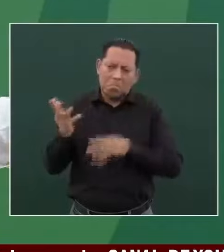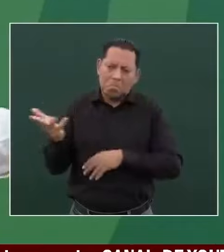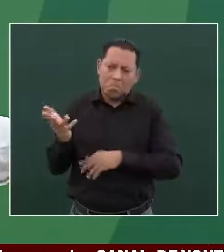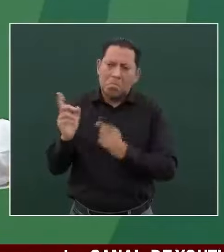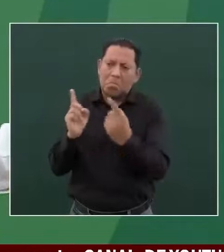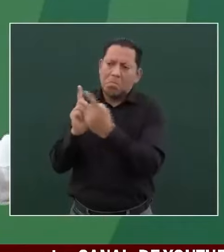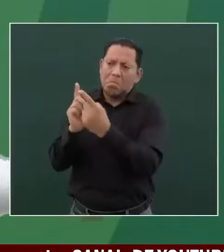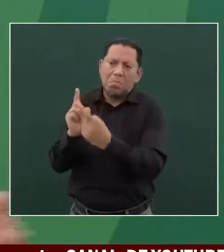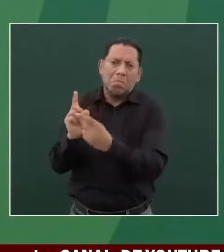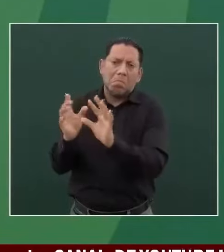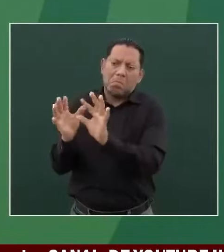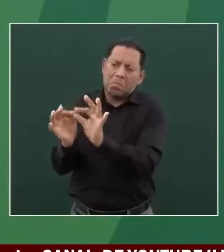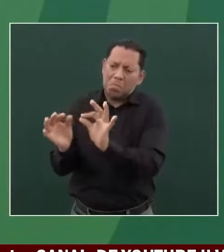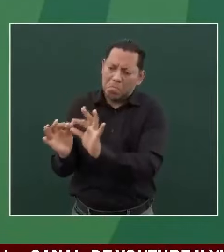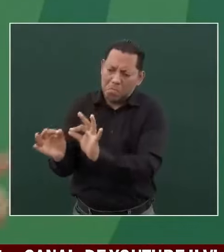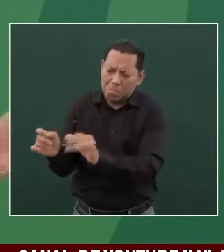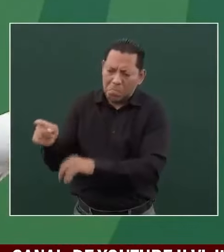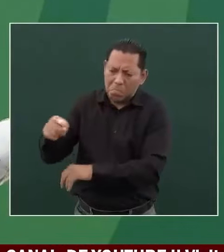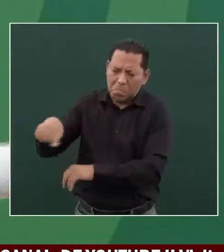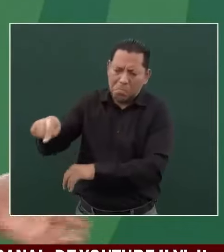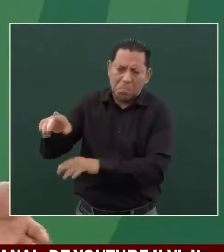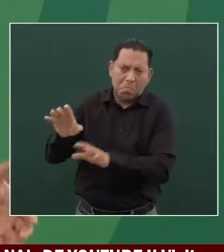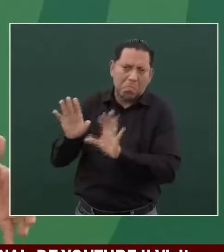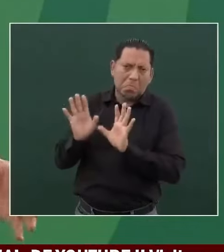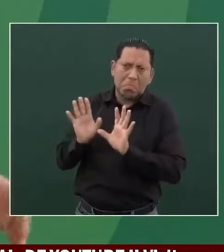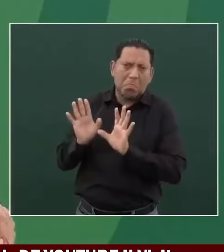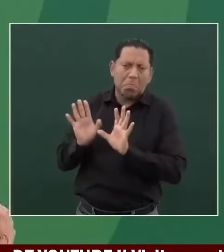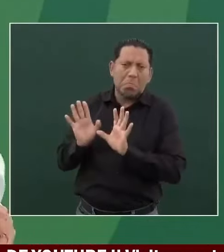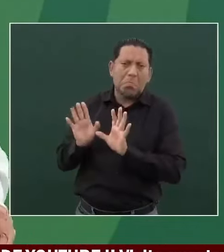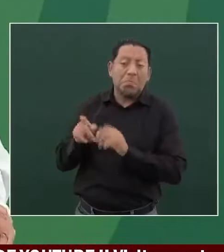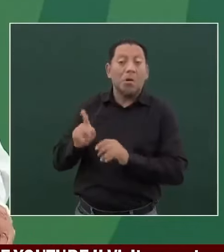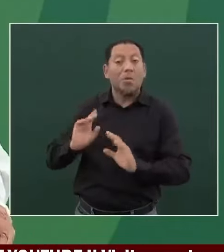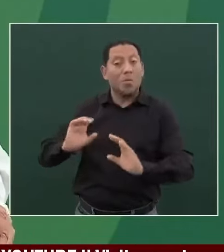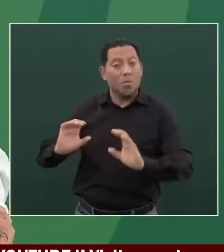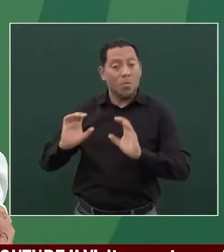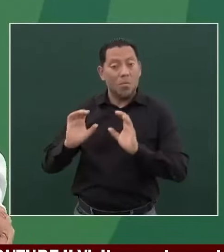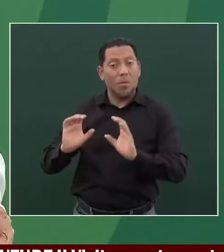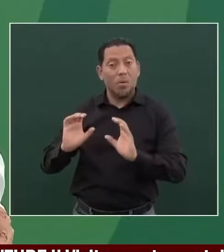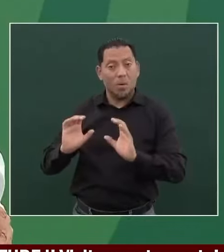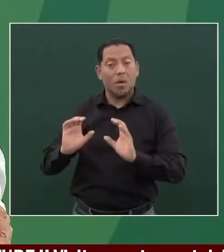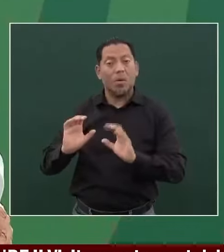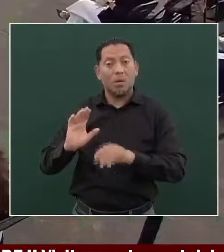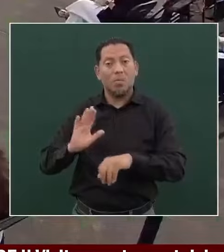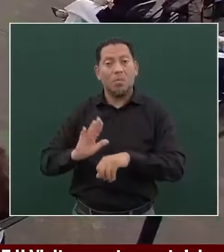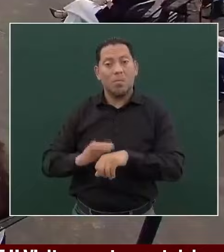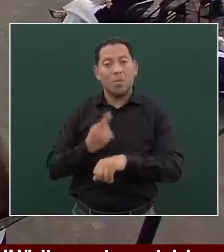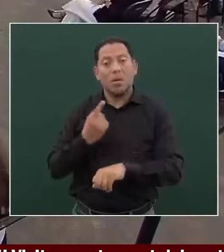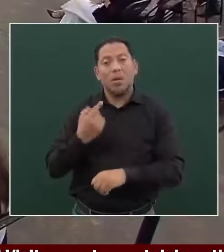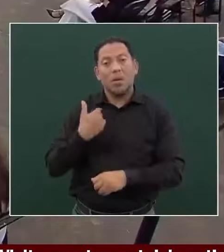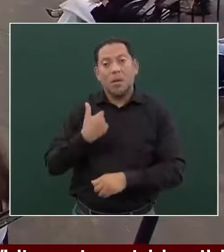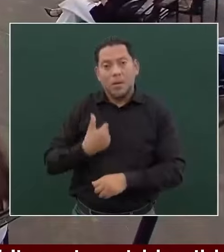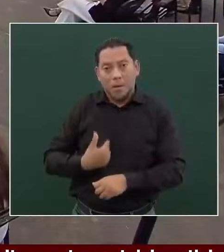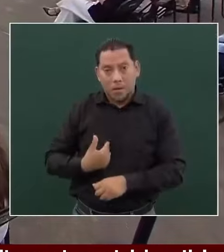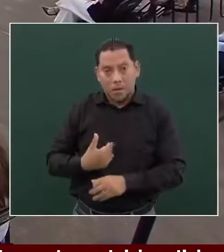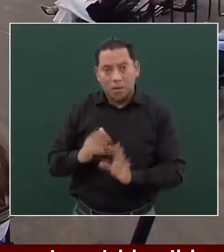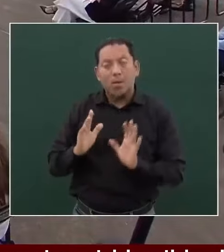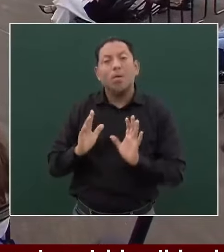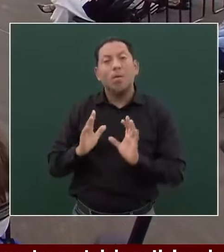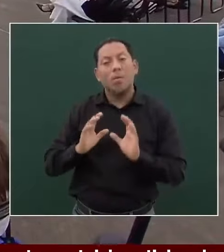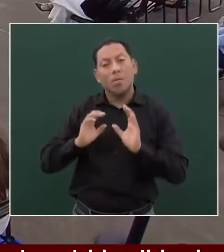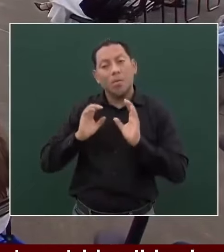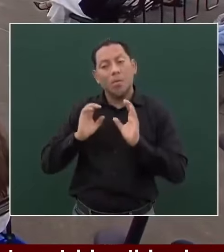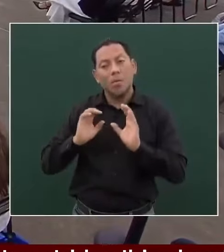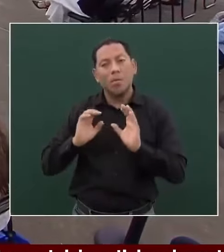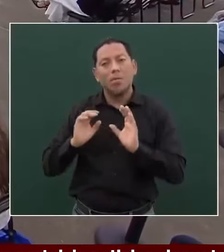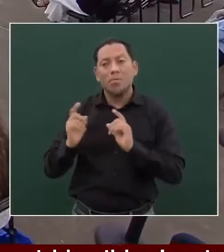pues que hablen, más que se cuiden, porque yo trato pues de no